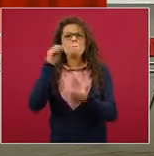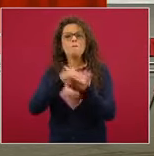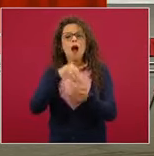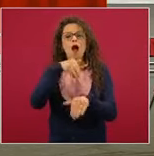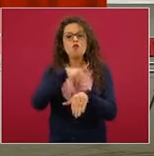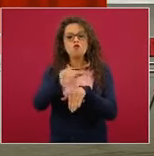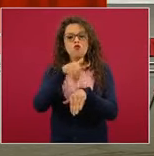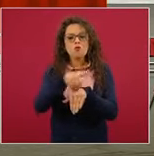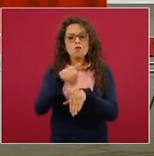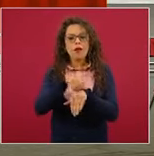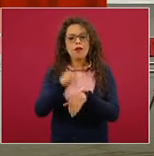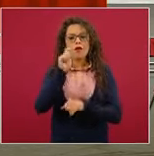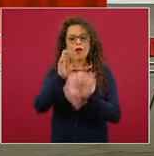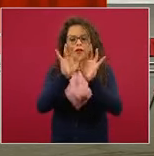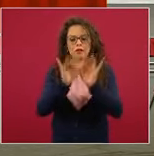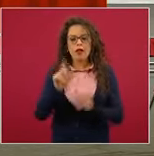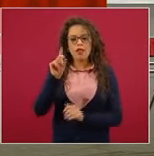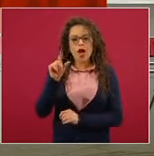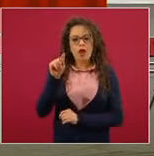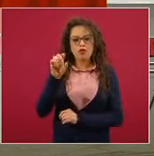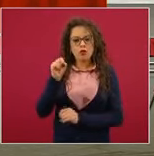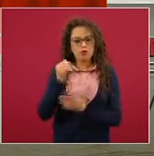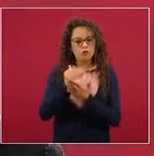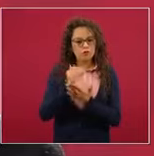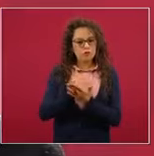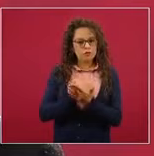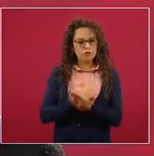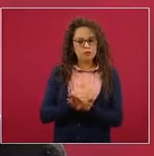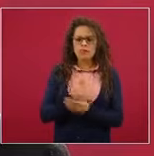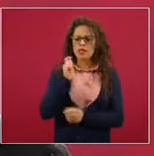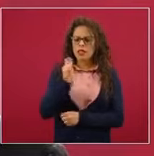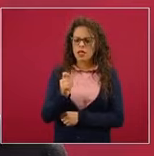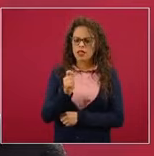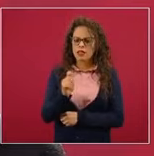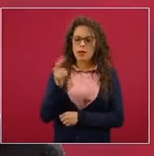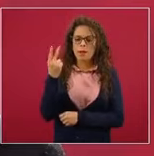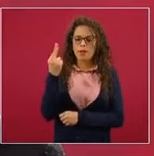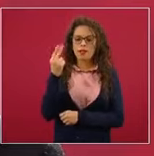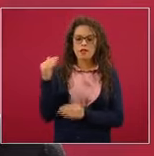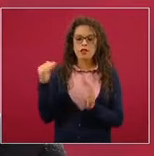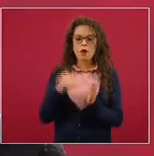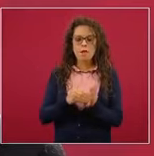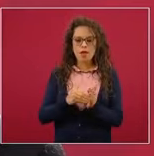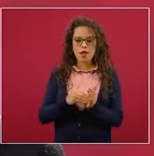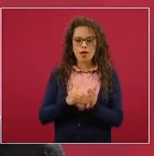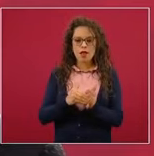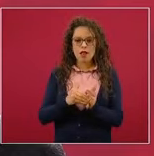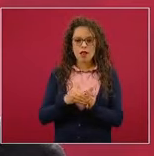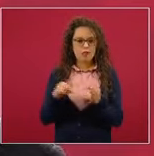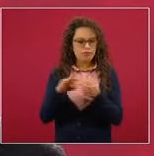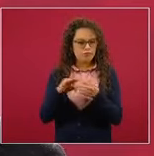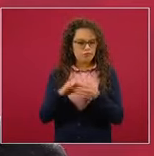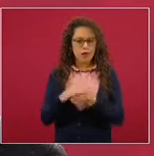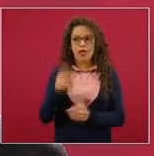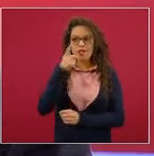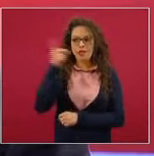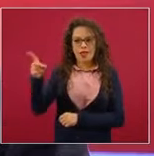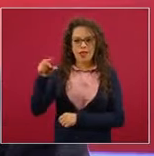casos o de datos que son casi 25 mil, los mencionó el doctor Alomía, y los identificó,